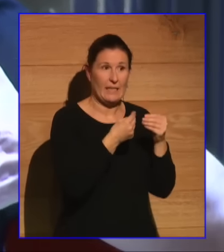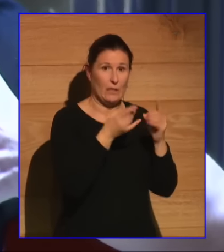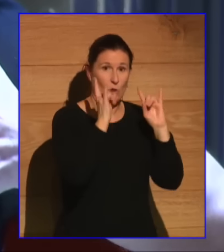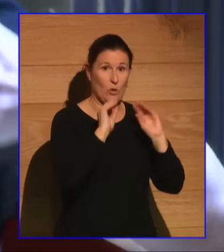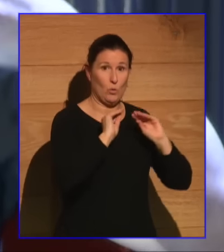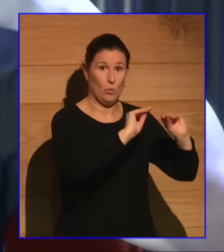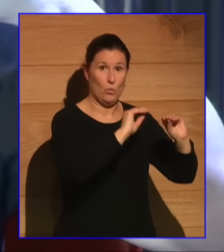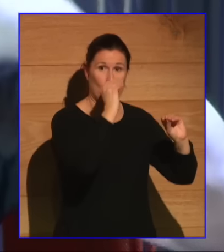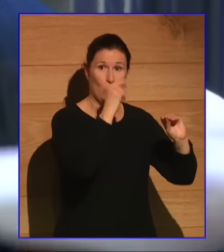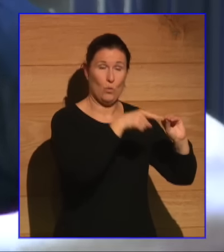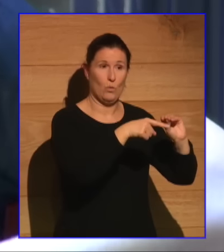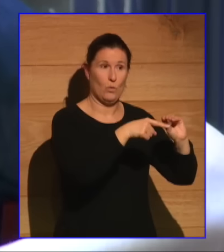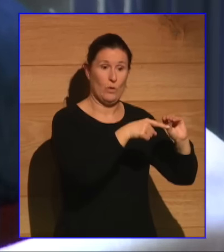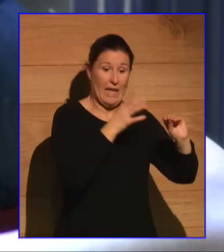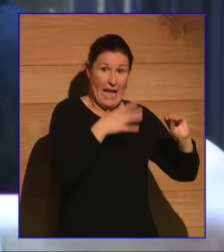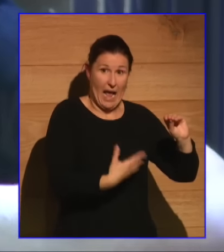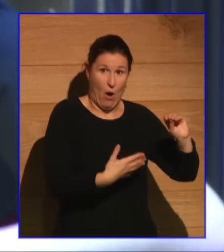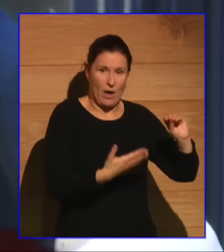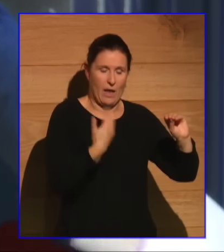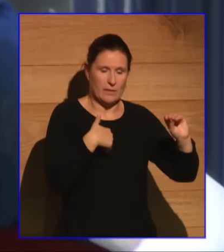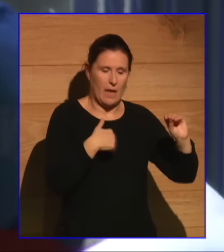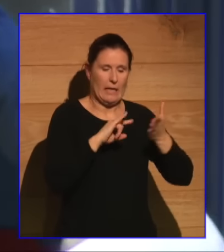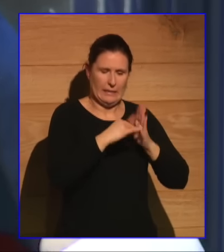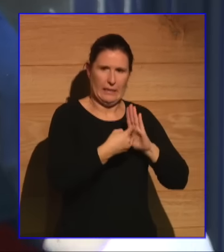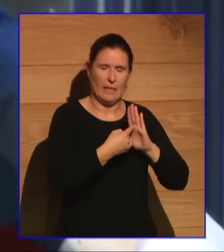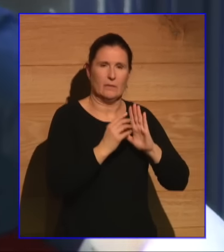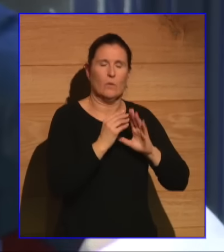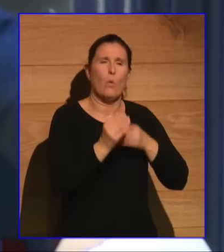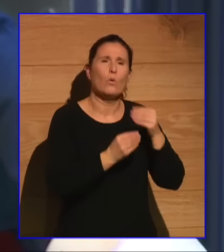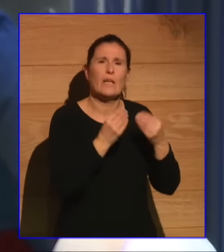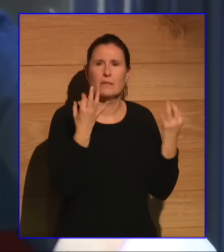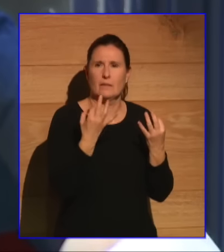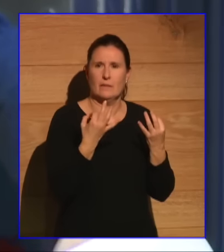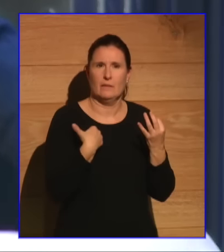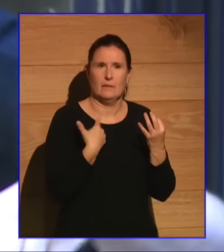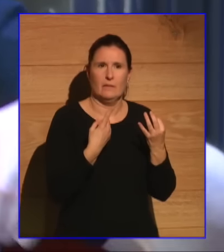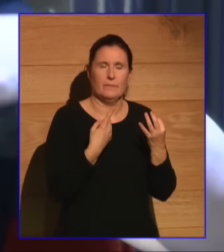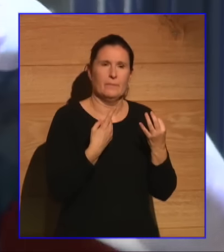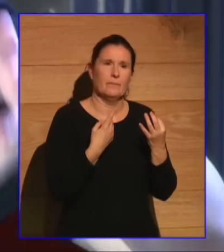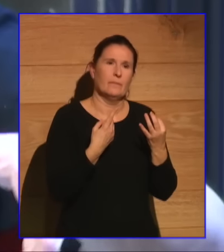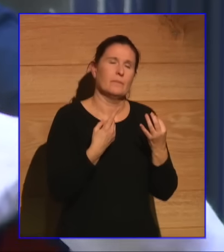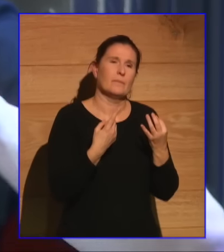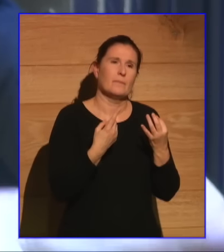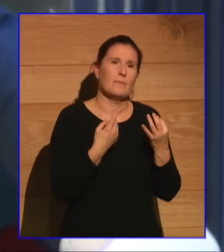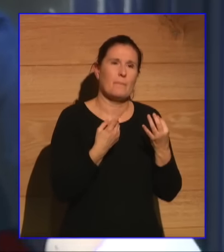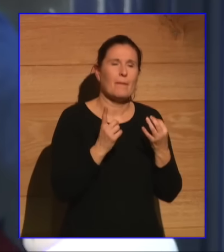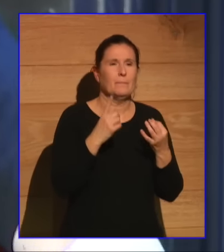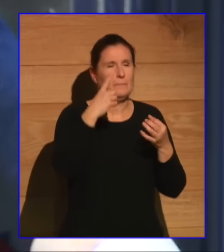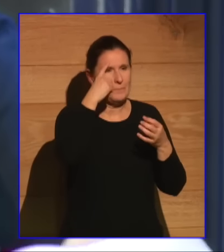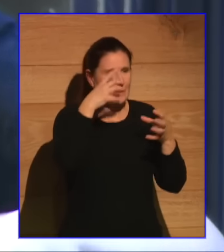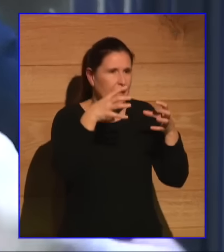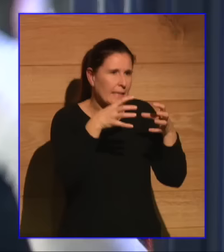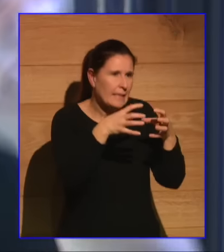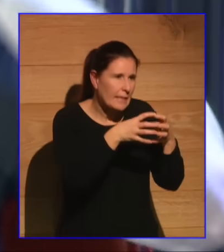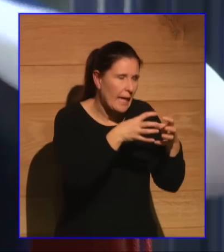tiranosaurio, hoy en día se han llegado a técnicas utilizando resonancias magnéticas dentro de los cráneos de tiranosaurio,